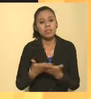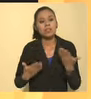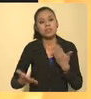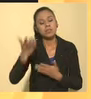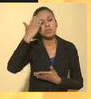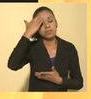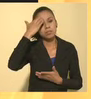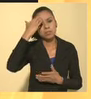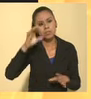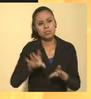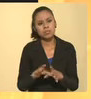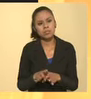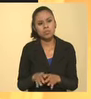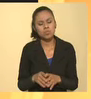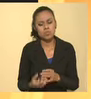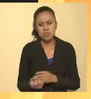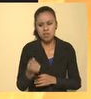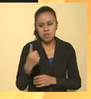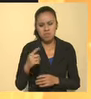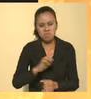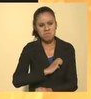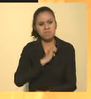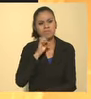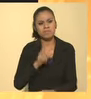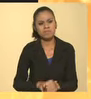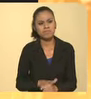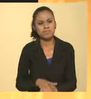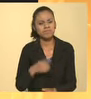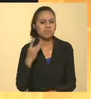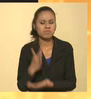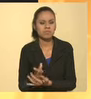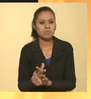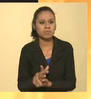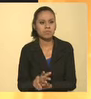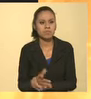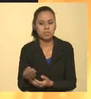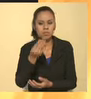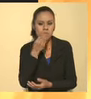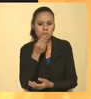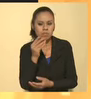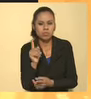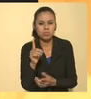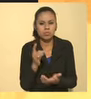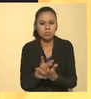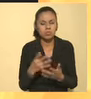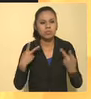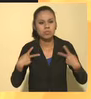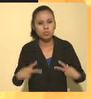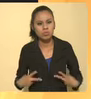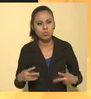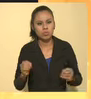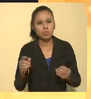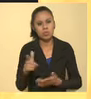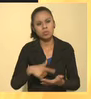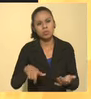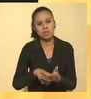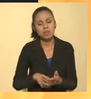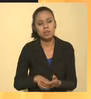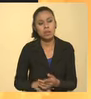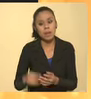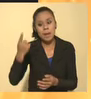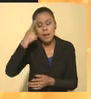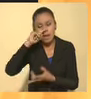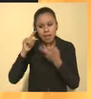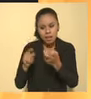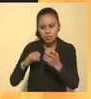cómo crear un ambiente especial. No solamente es la comida, no solamente es el vestido o es el lugar. Para que ese